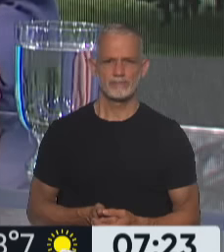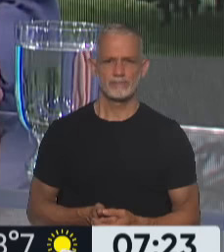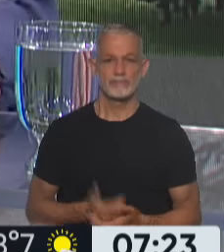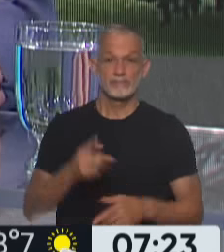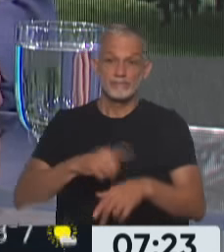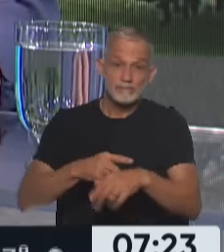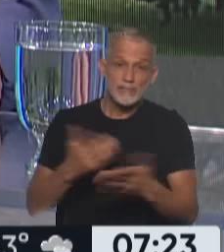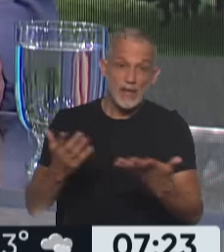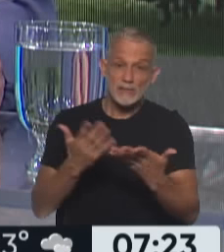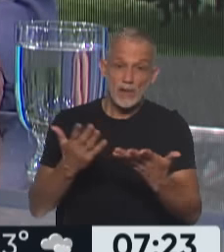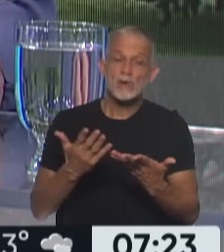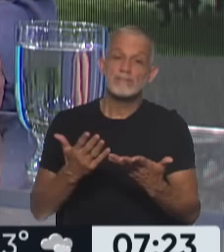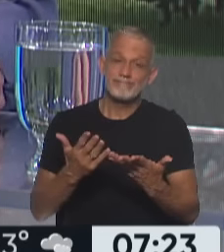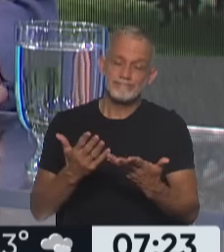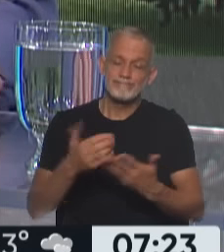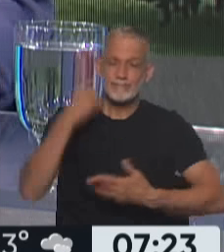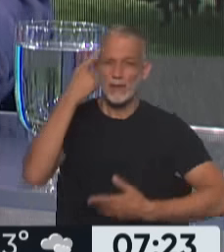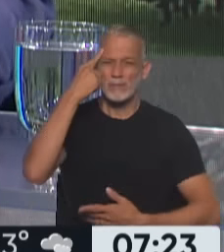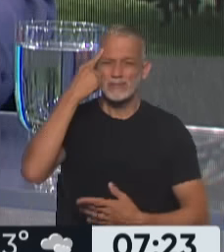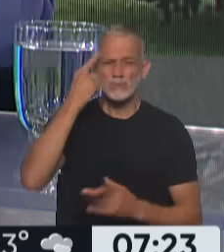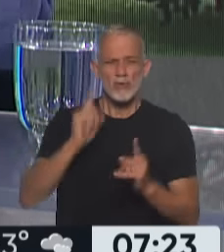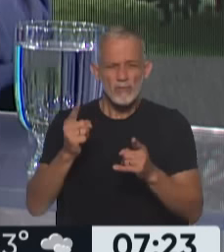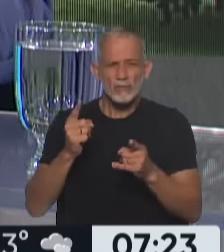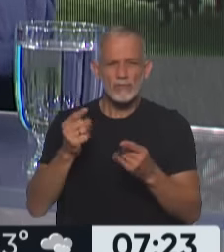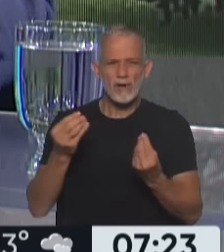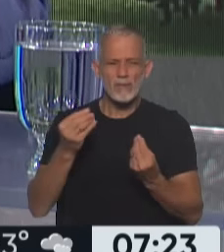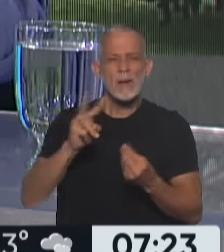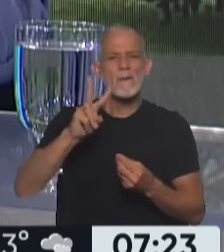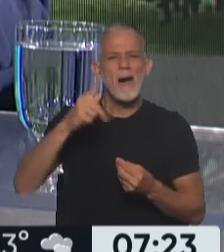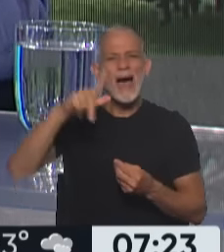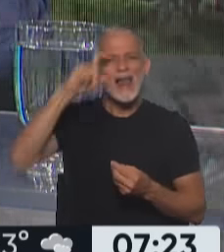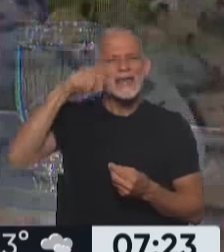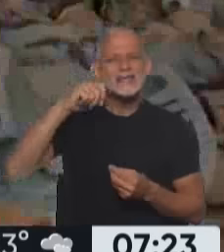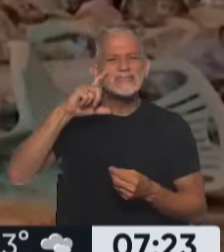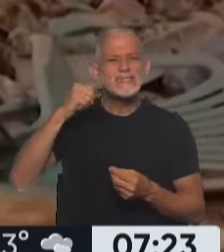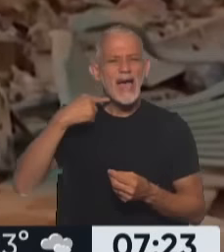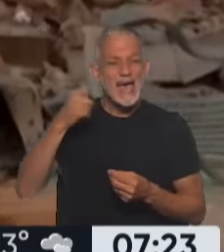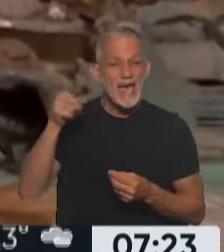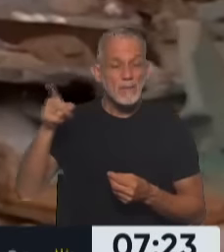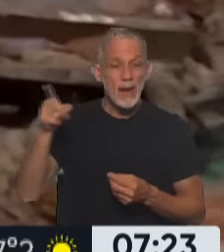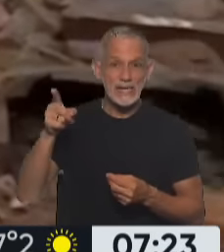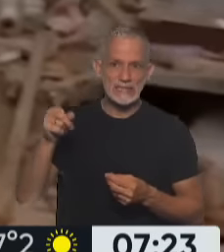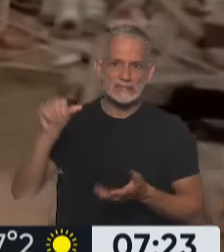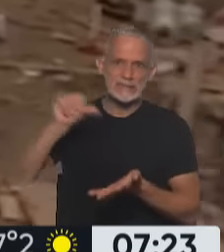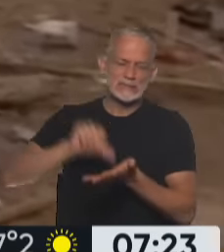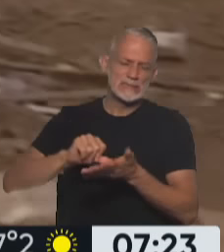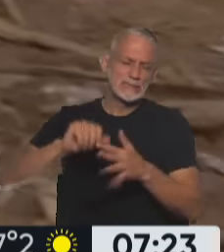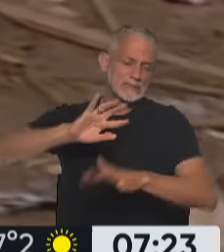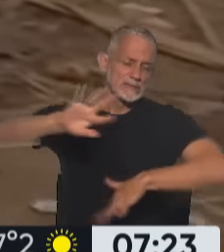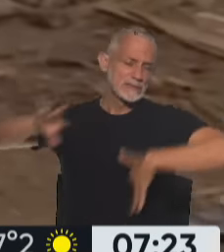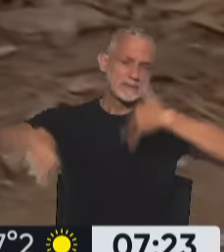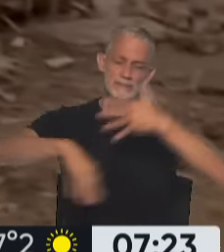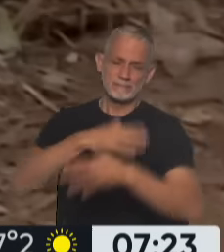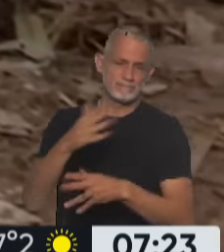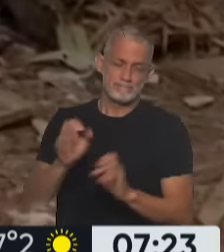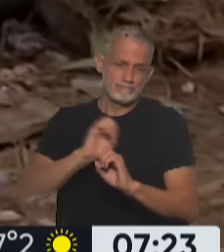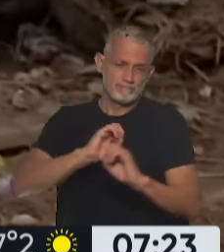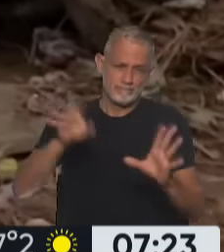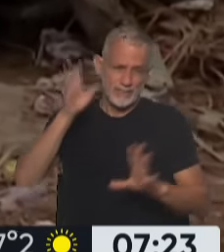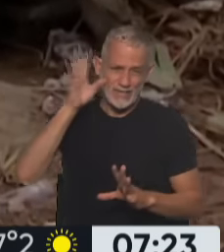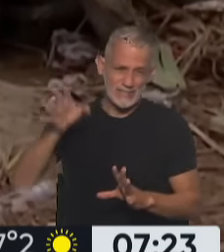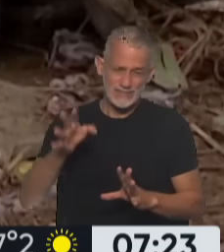Y a esta hora de la mañana seguimos pensando y tomando a Valencia en España como una de las capitales de la catástrofe a